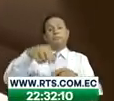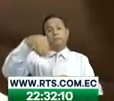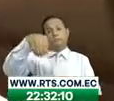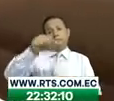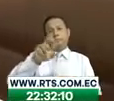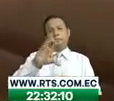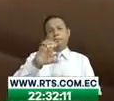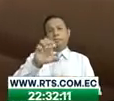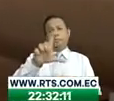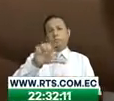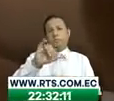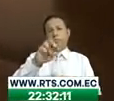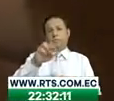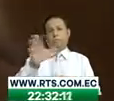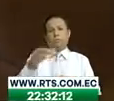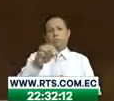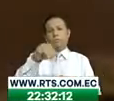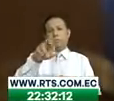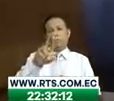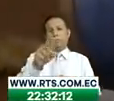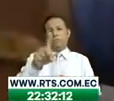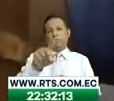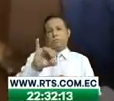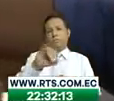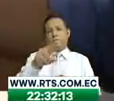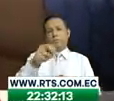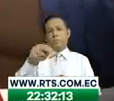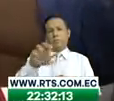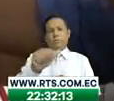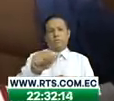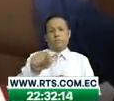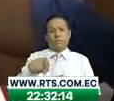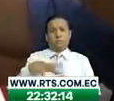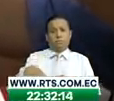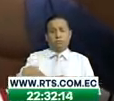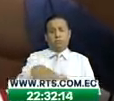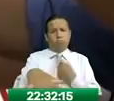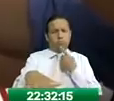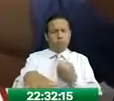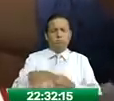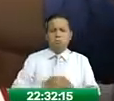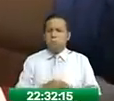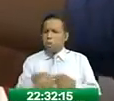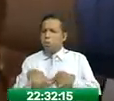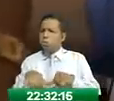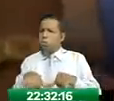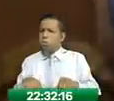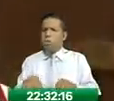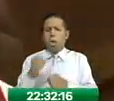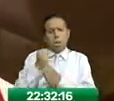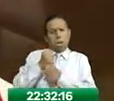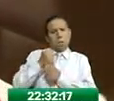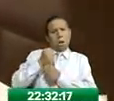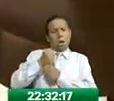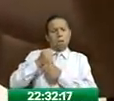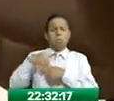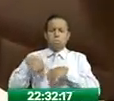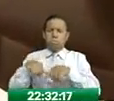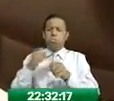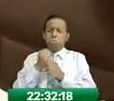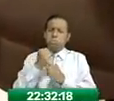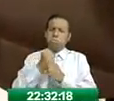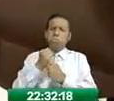por supuesto continuar en Marcelino Maridueña con las diferentes obras que constaban